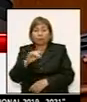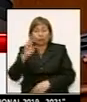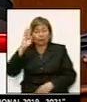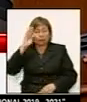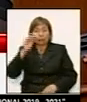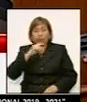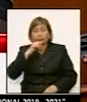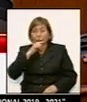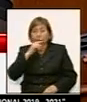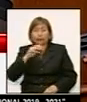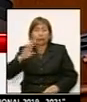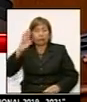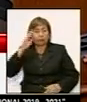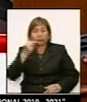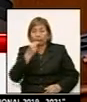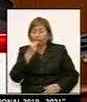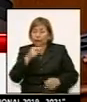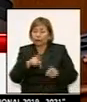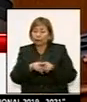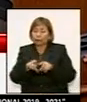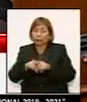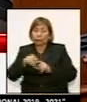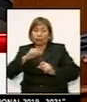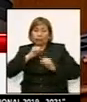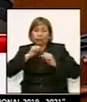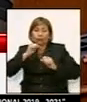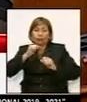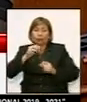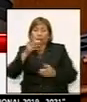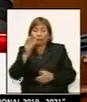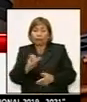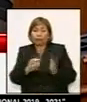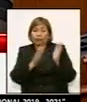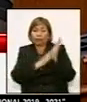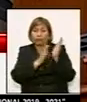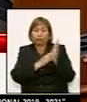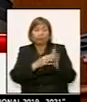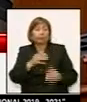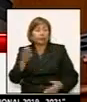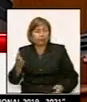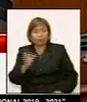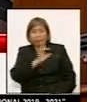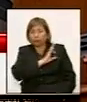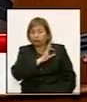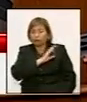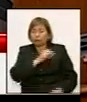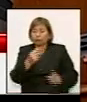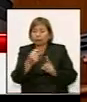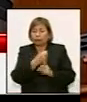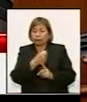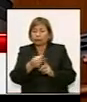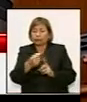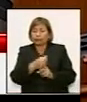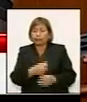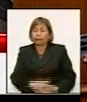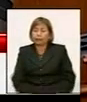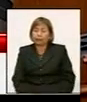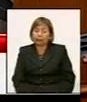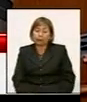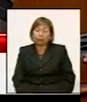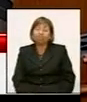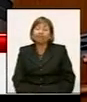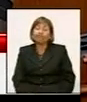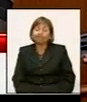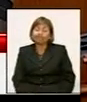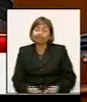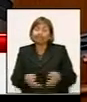Policía Nacional del Perú, así como la defensa pública de aquellas víctimas en caso de violencia, con la